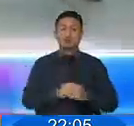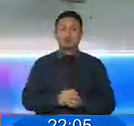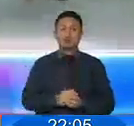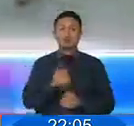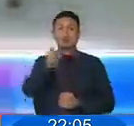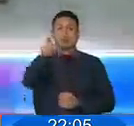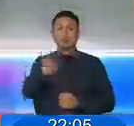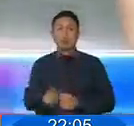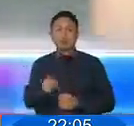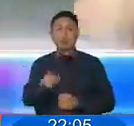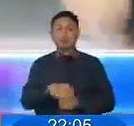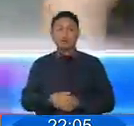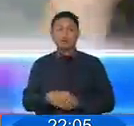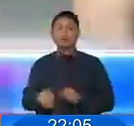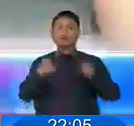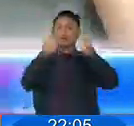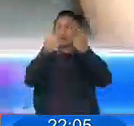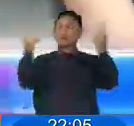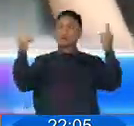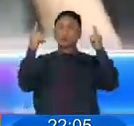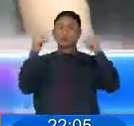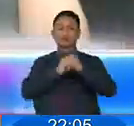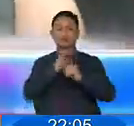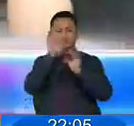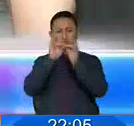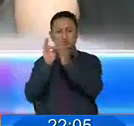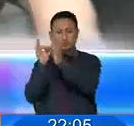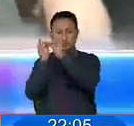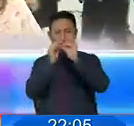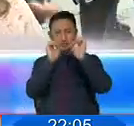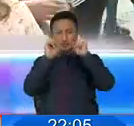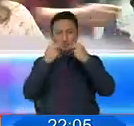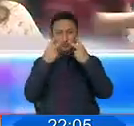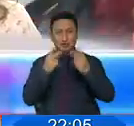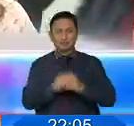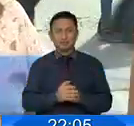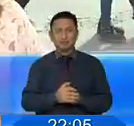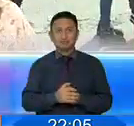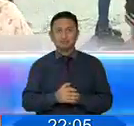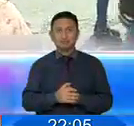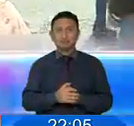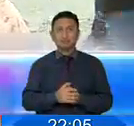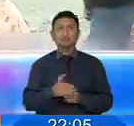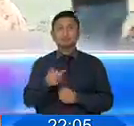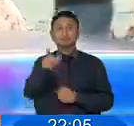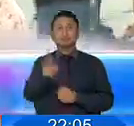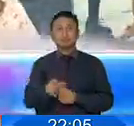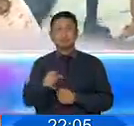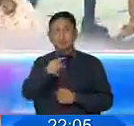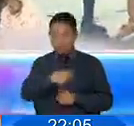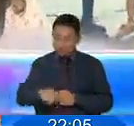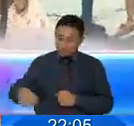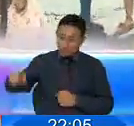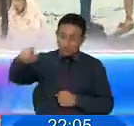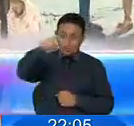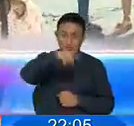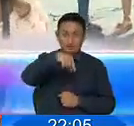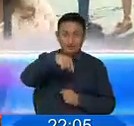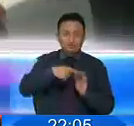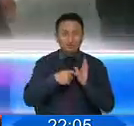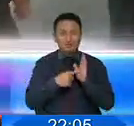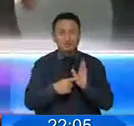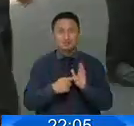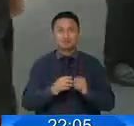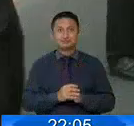habitantes engalanaron los balcones y aceras para presenciar el recorrido. Hicimos un recorrido para que la ciudadanía pudiera conocer esta fortaleza que